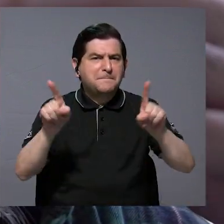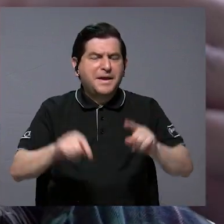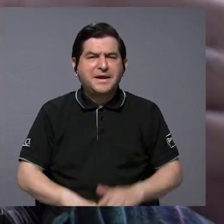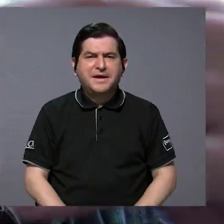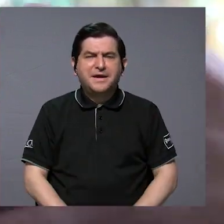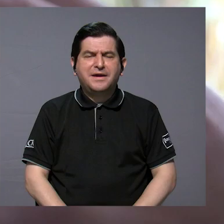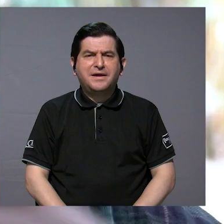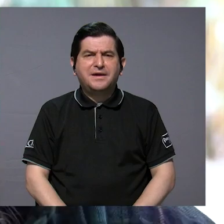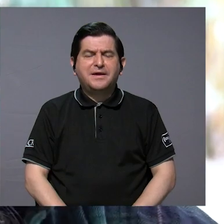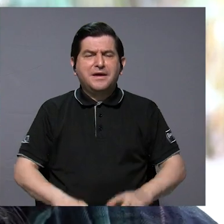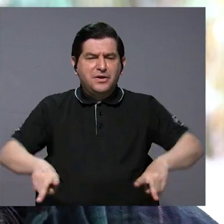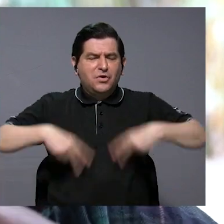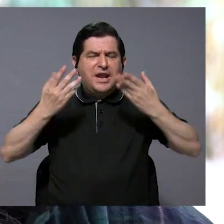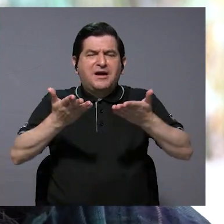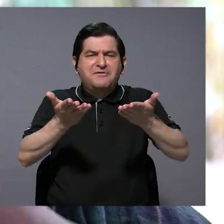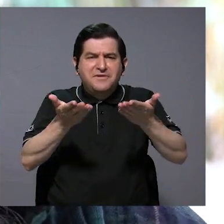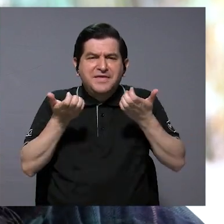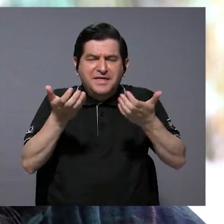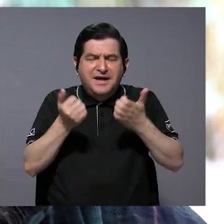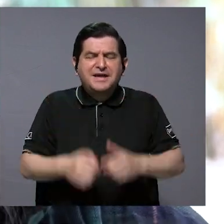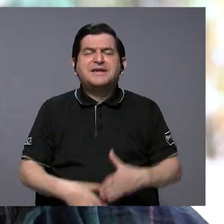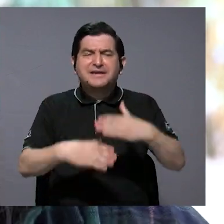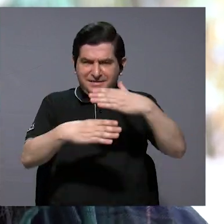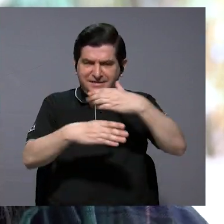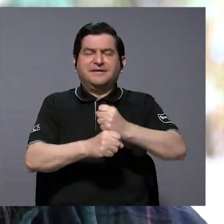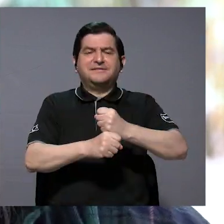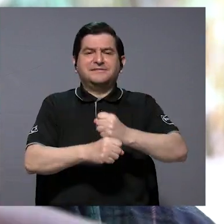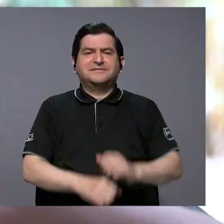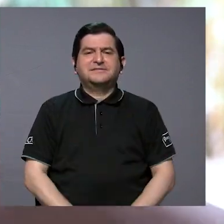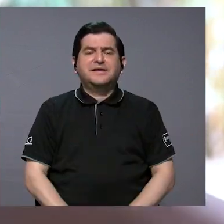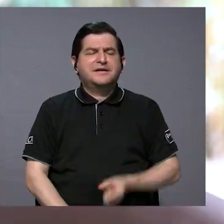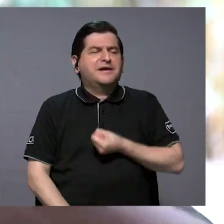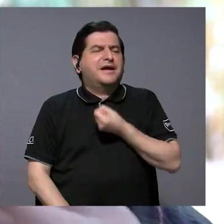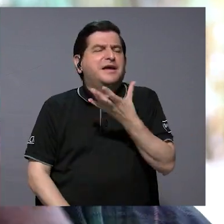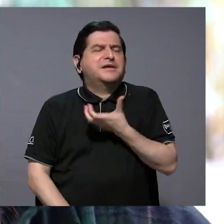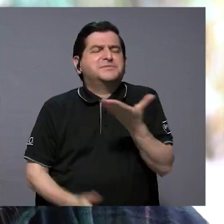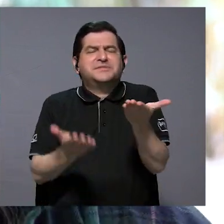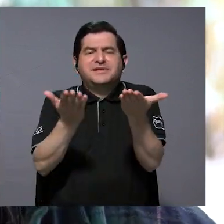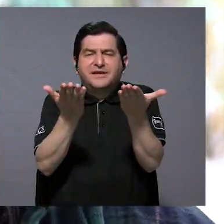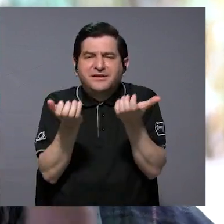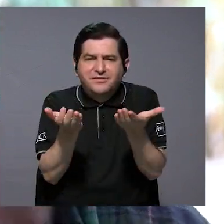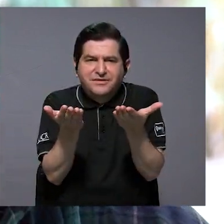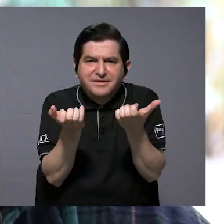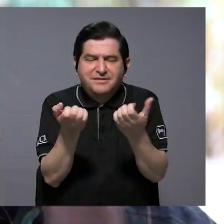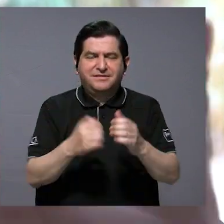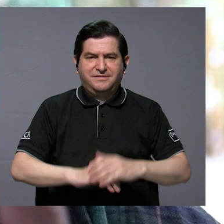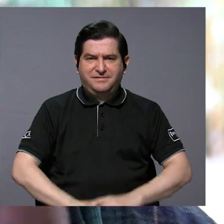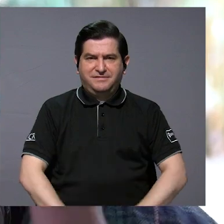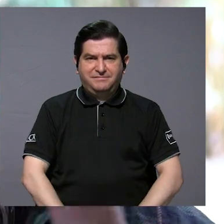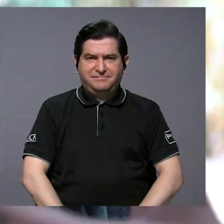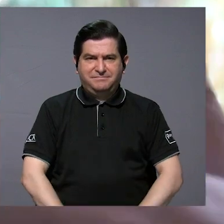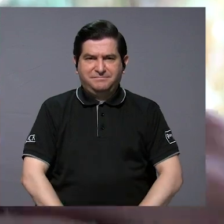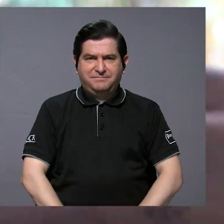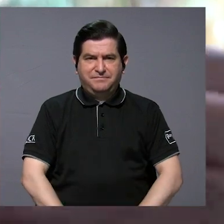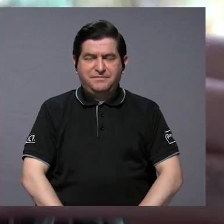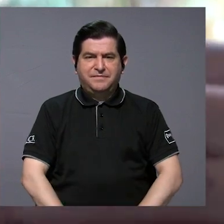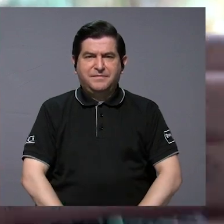que no dejen de vivir la vida que quieren vivir y expresar lo que quieren